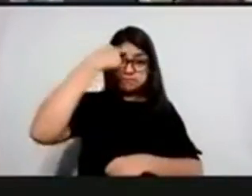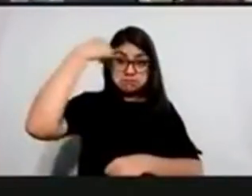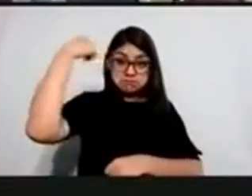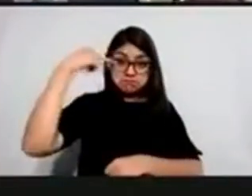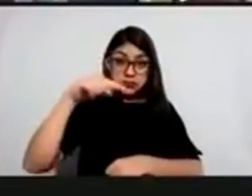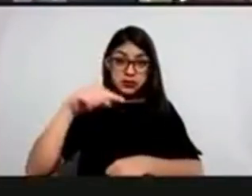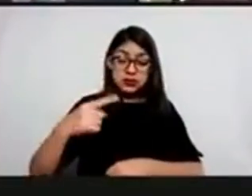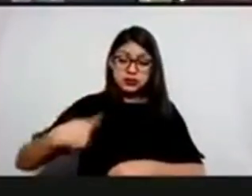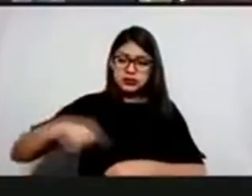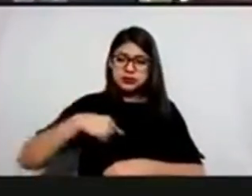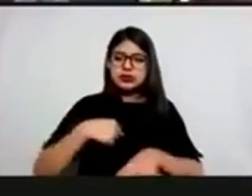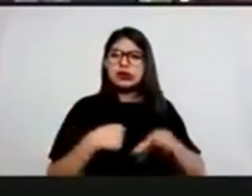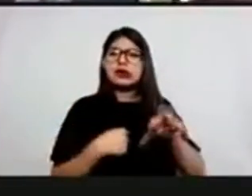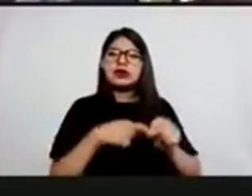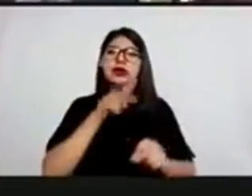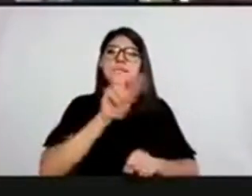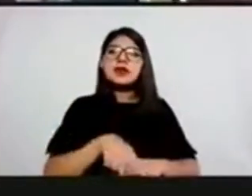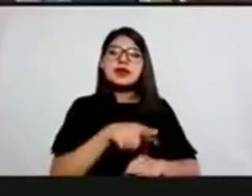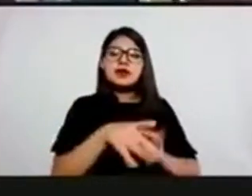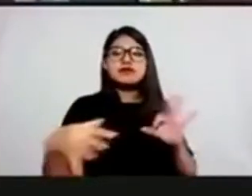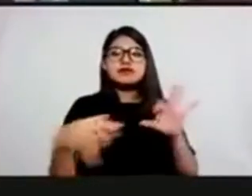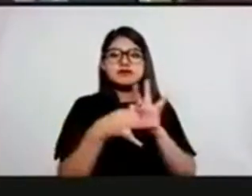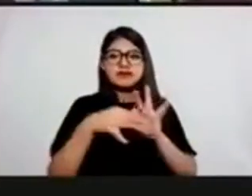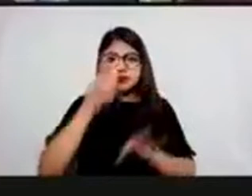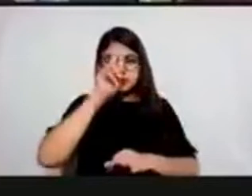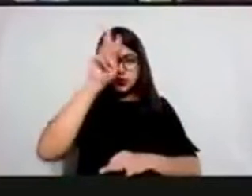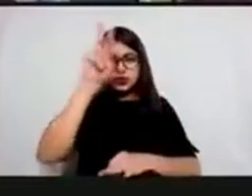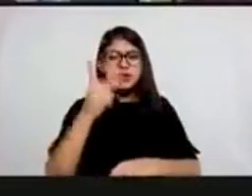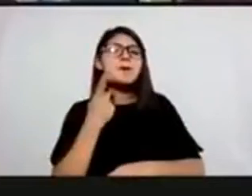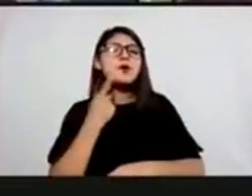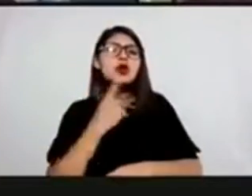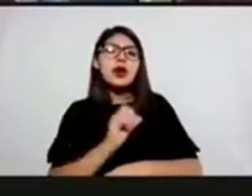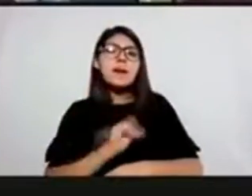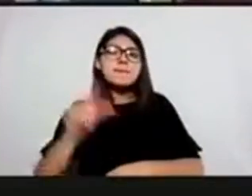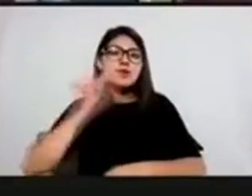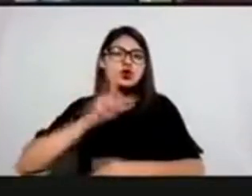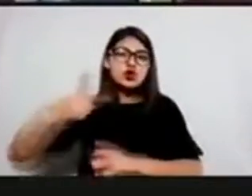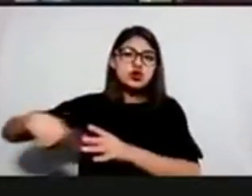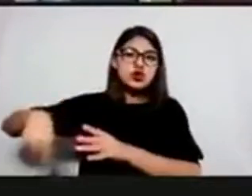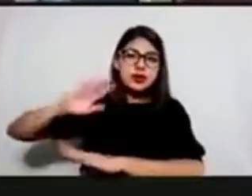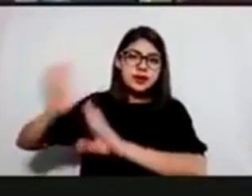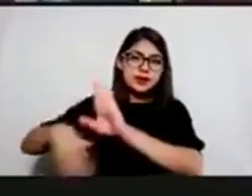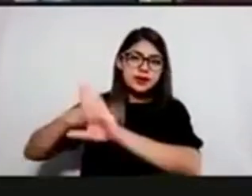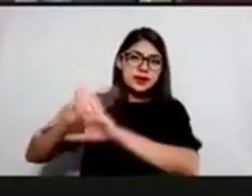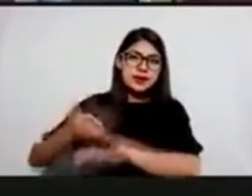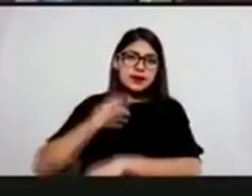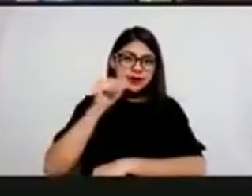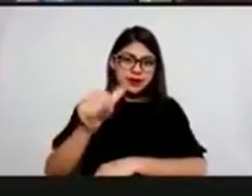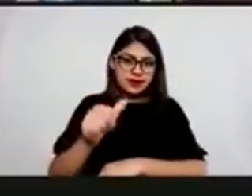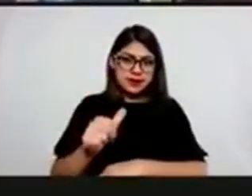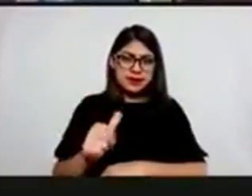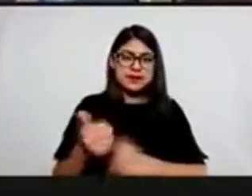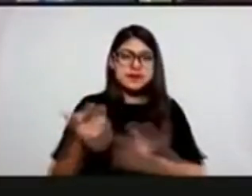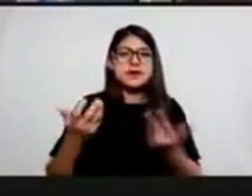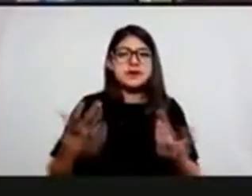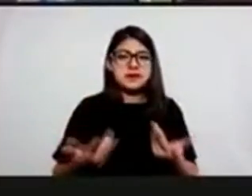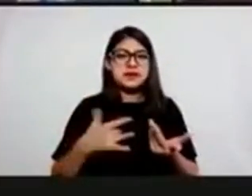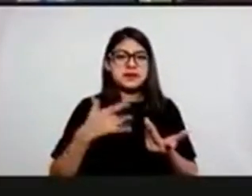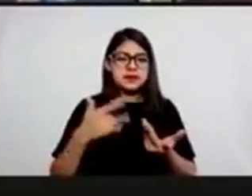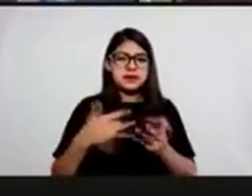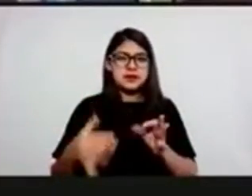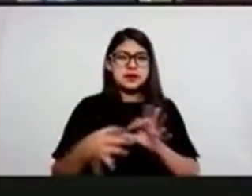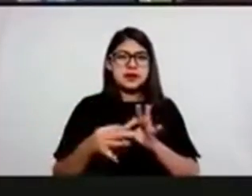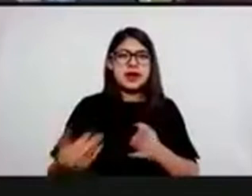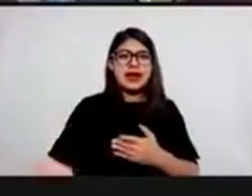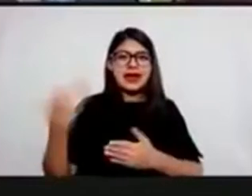de violencia política por razón de género en contra de, en este caso, las denunciantes de aquella ocasión. En este caso,